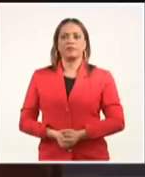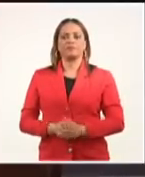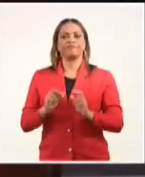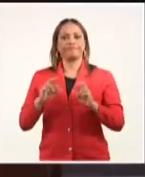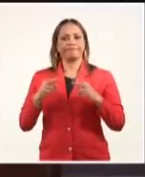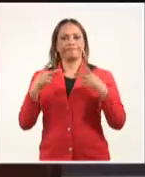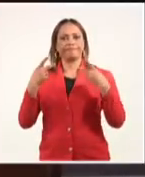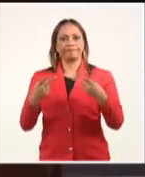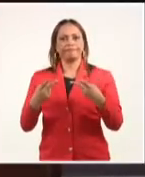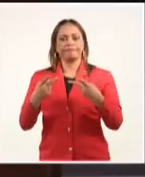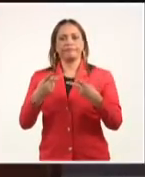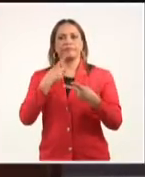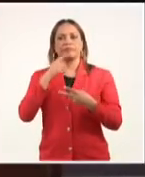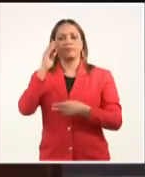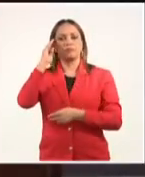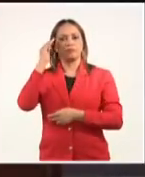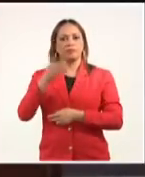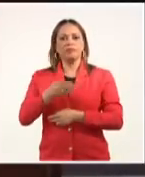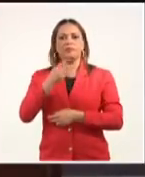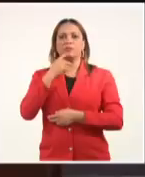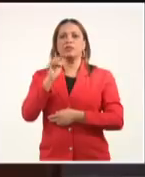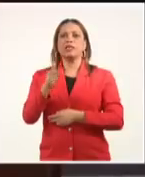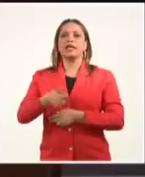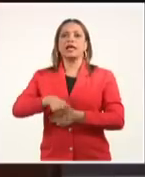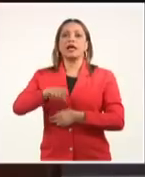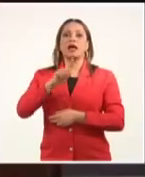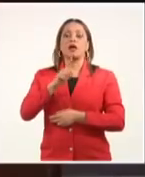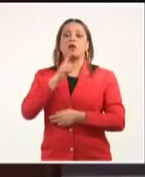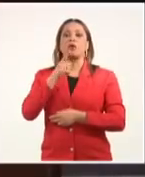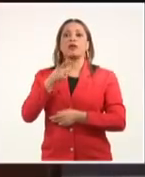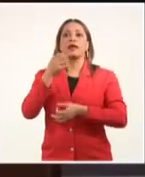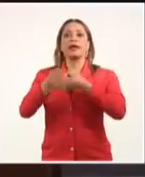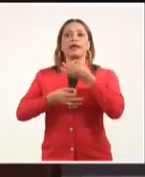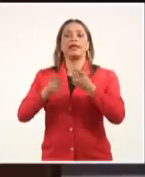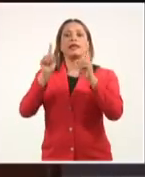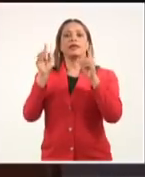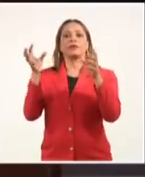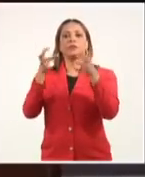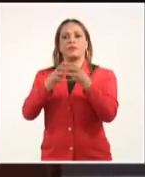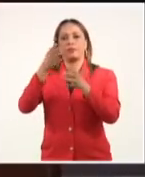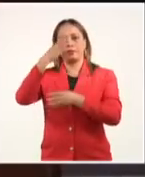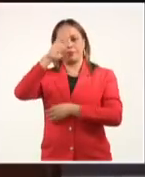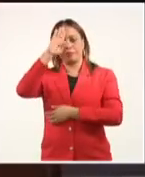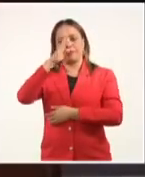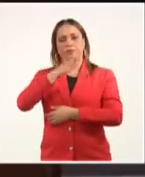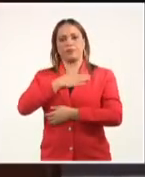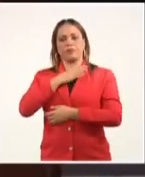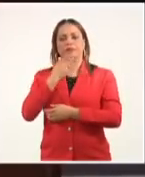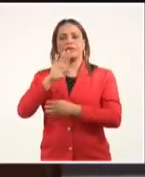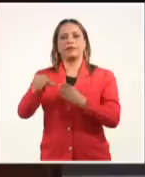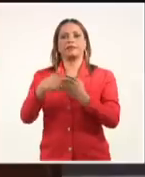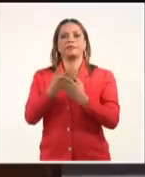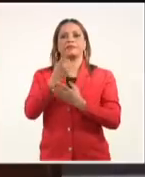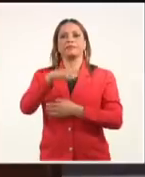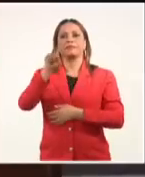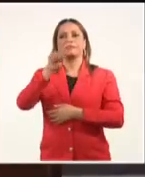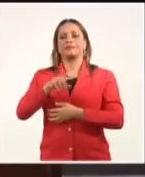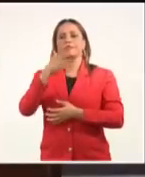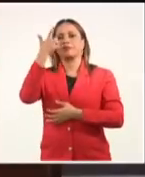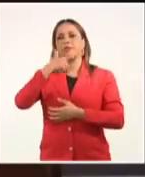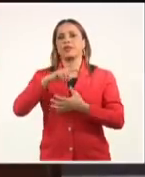Reitero una convicción que expresé en el Parlamento cubano el 1 de agosto